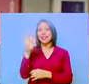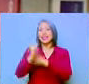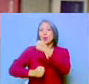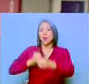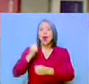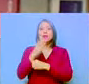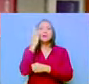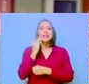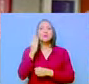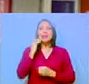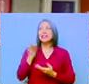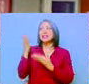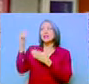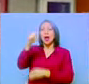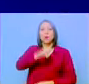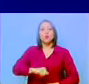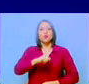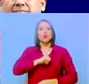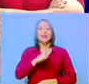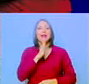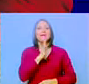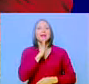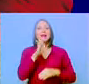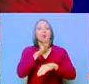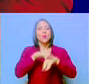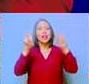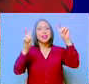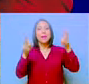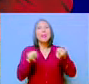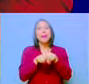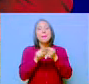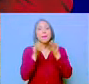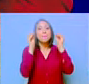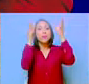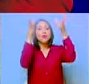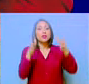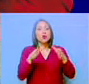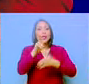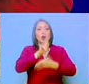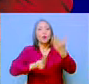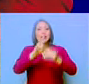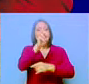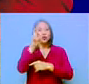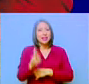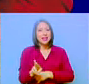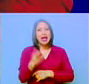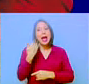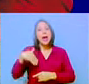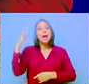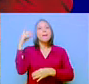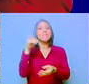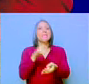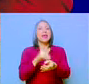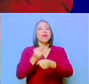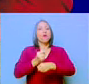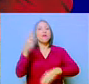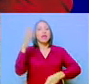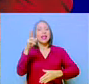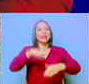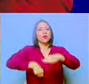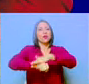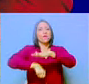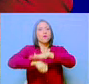a willy gálvez para hablar del tema que además es profesor de la universidad de costa rica fue médico de la federación de fútbol